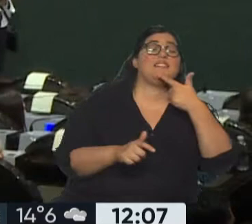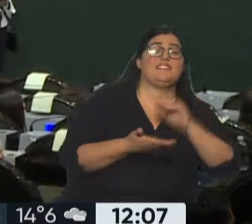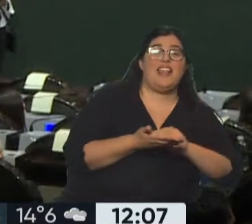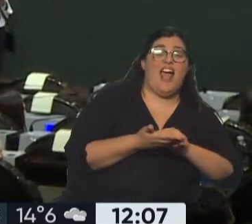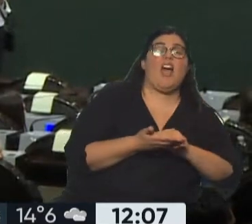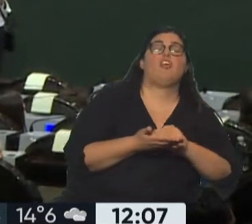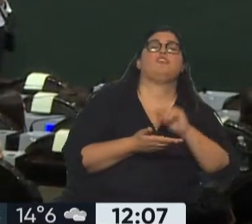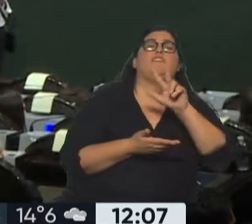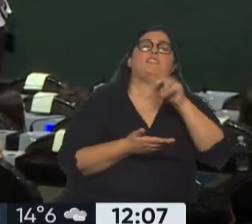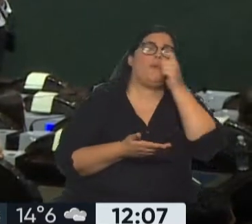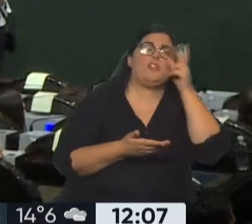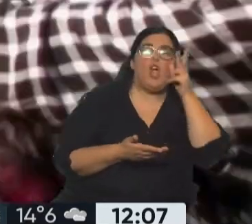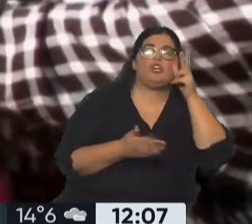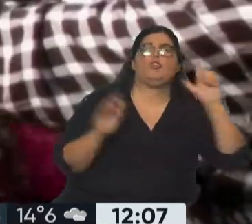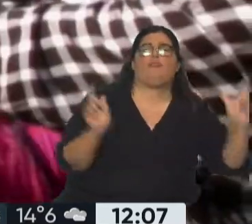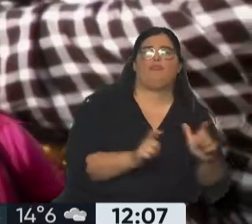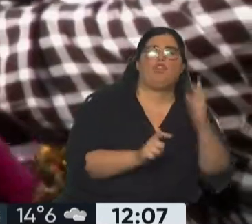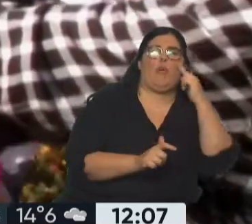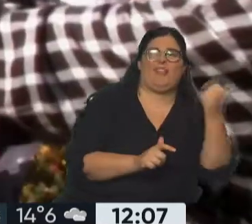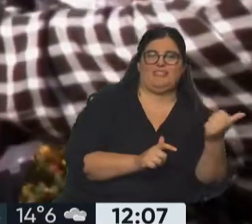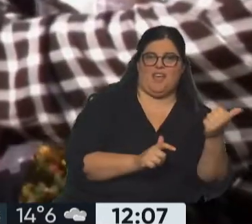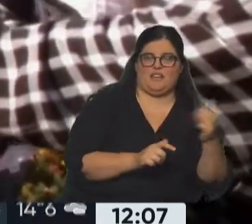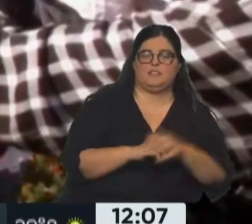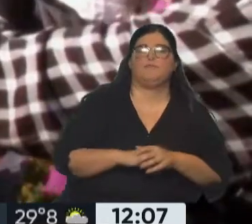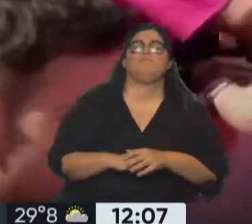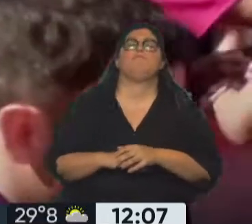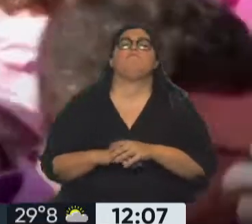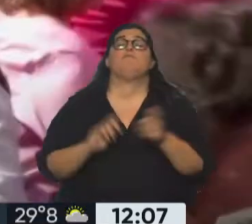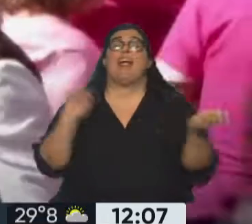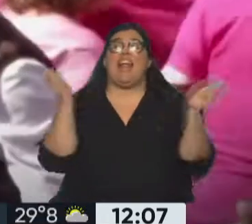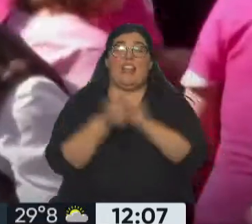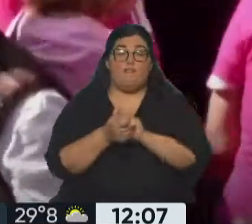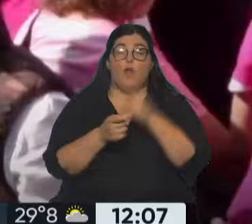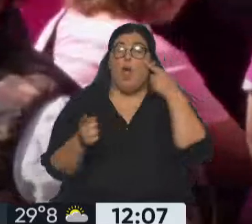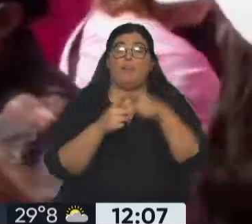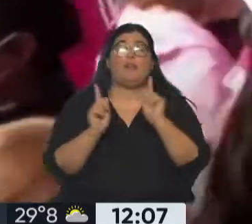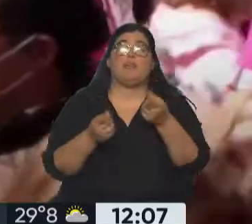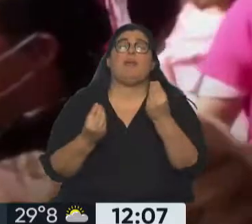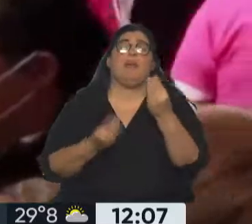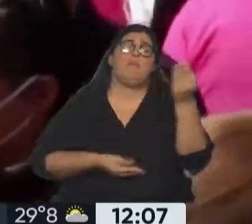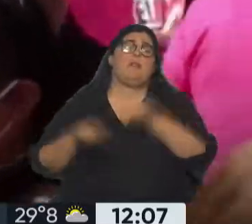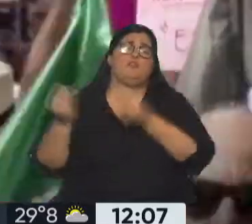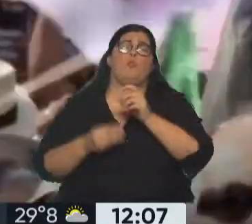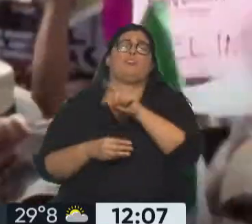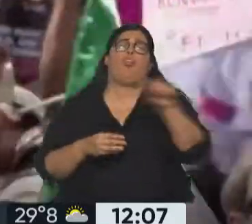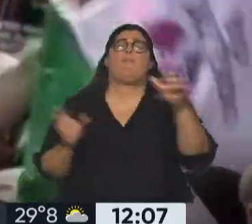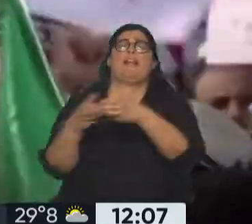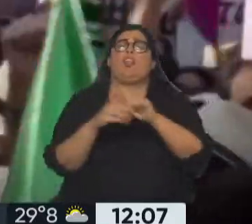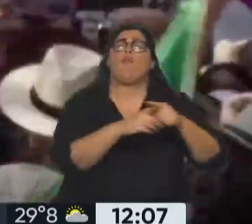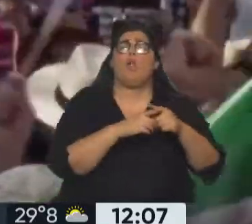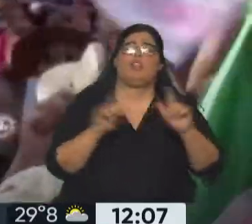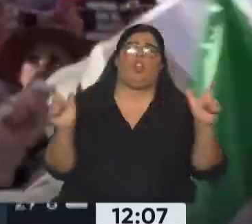escaños se reduce a 96. La reforma también achica el presupuesto público que perciben los partidos políticos y se